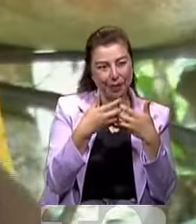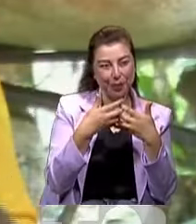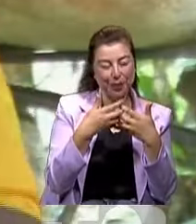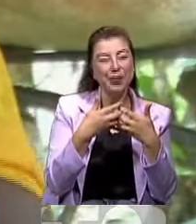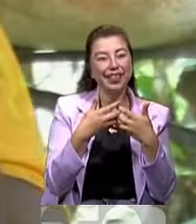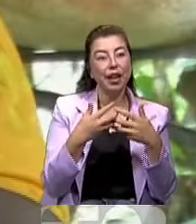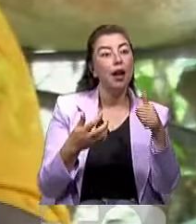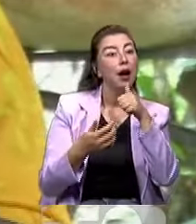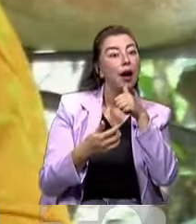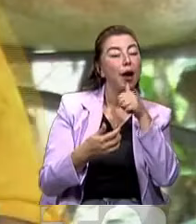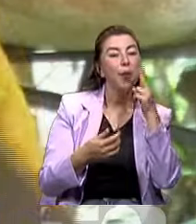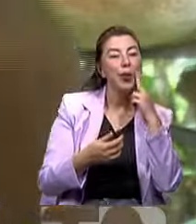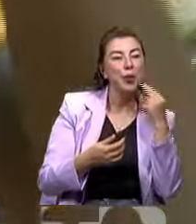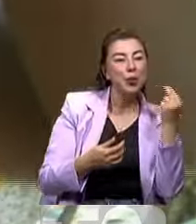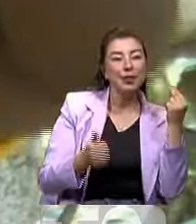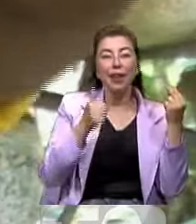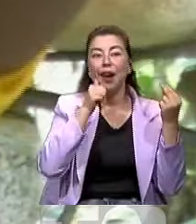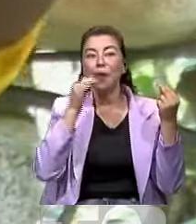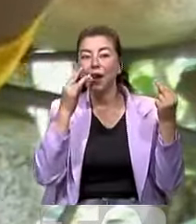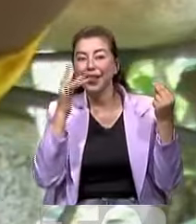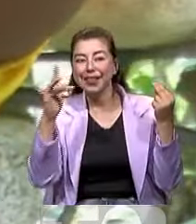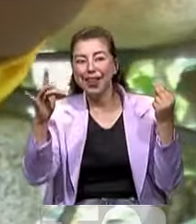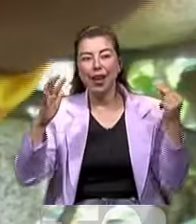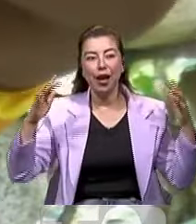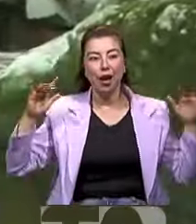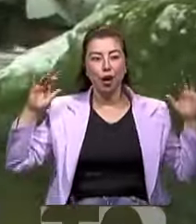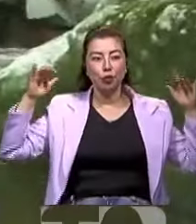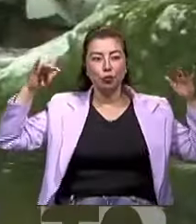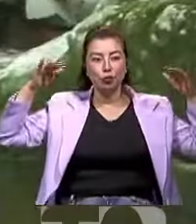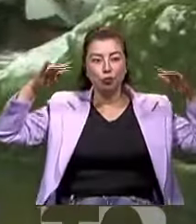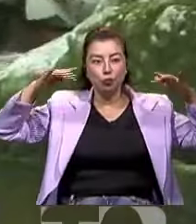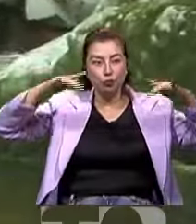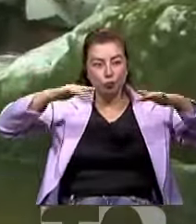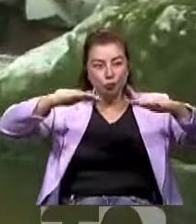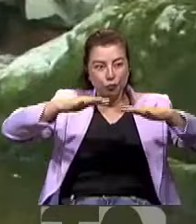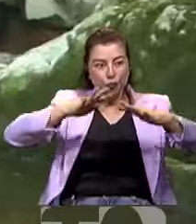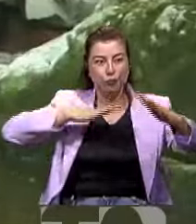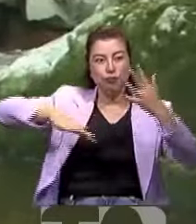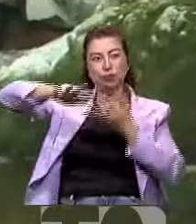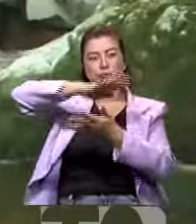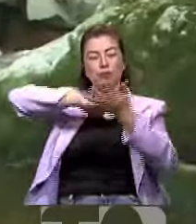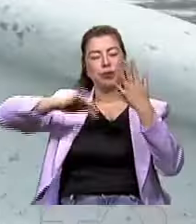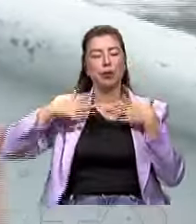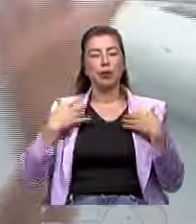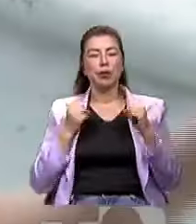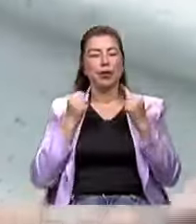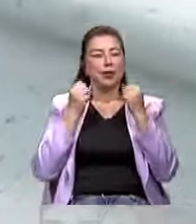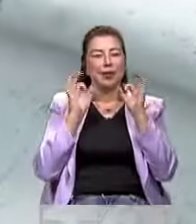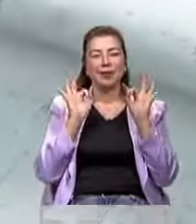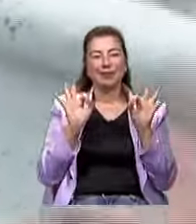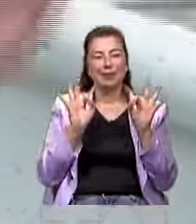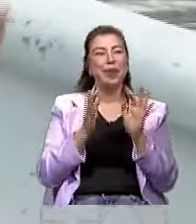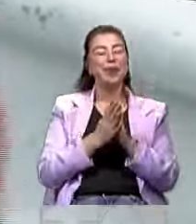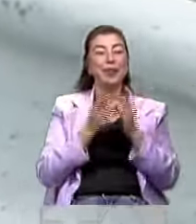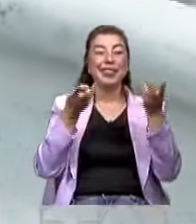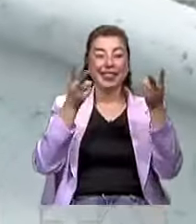dulce con agua salada, que llegan a la boca dura a bañarse para sacar las malas energías. De hecho, el trayecto hasta